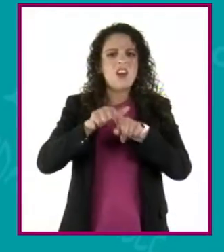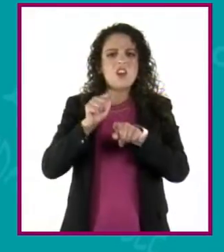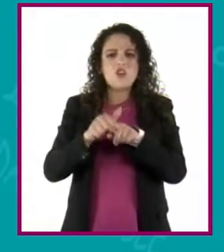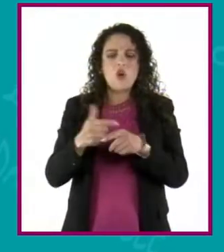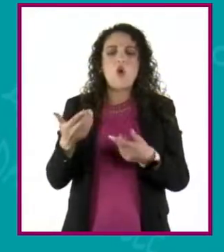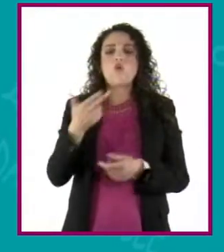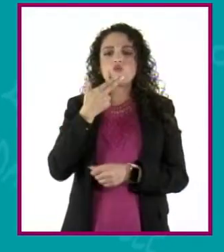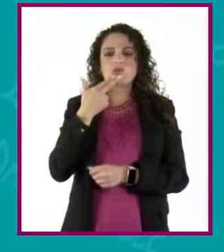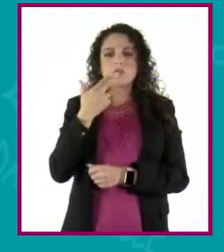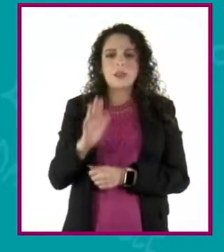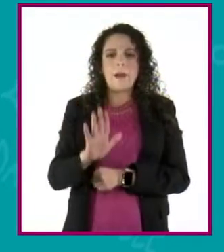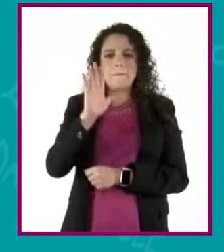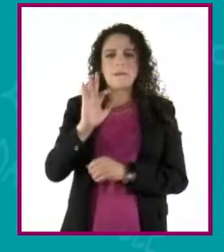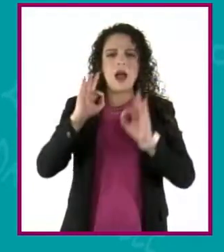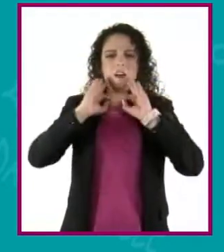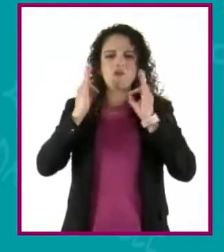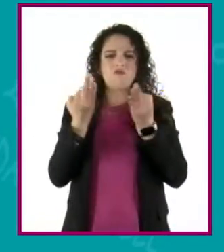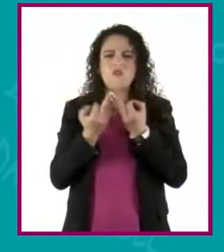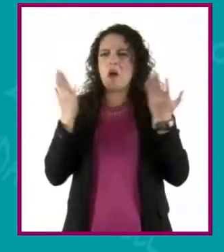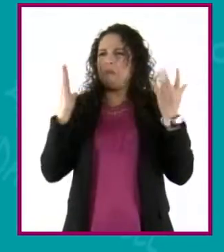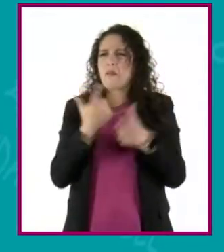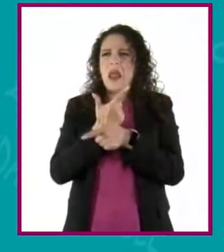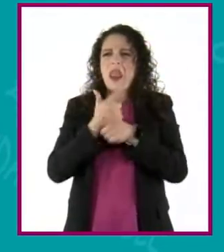en forma aparentemente aleatoria.